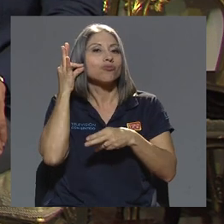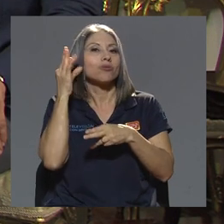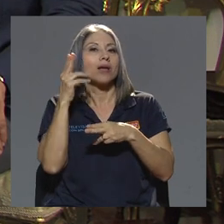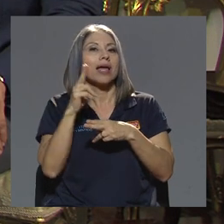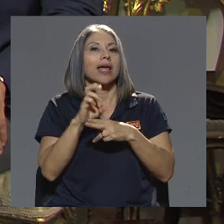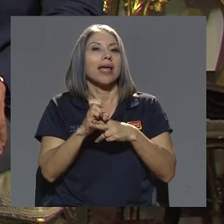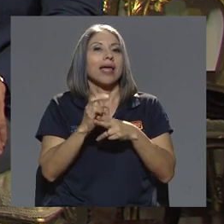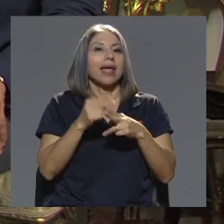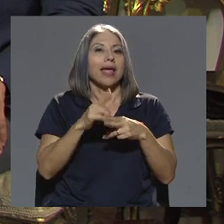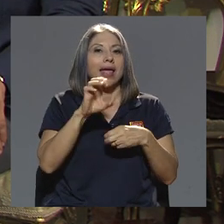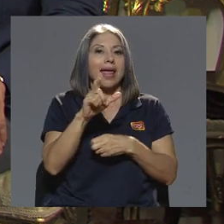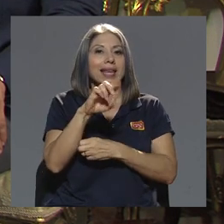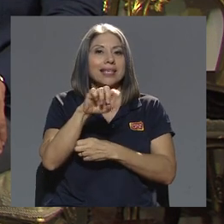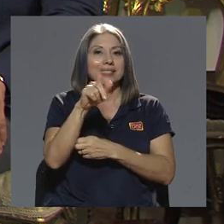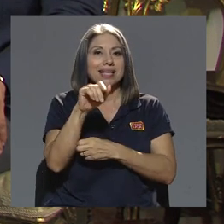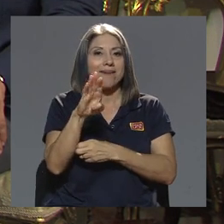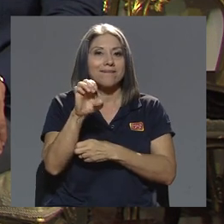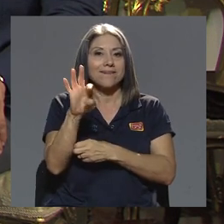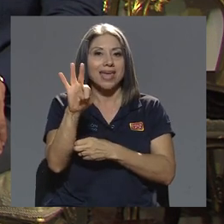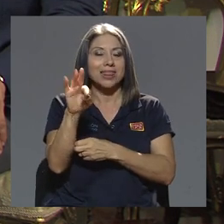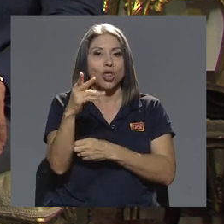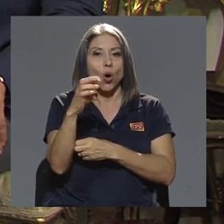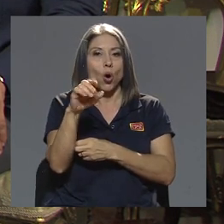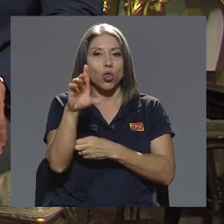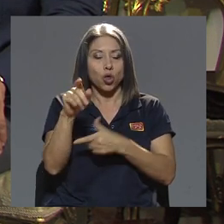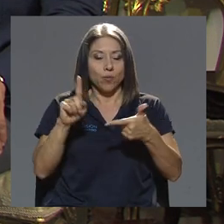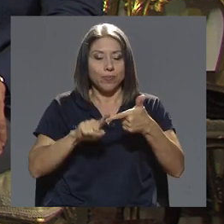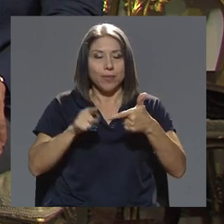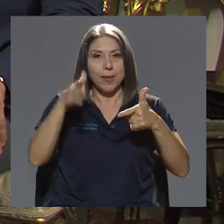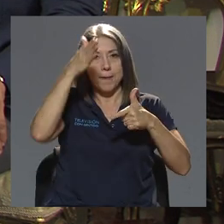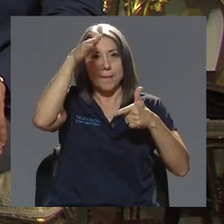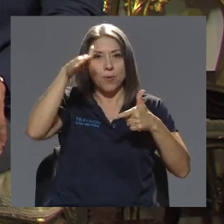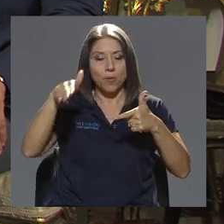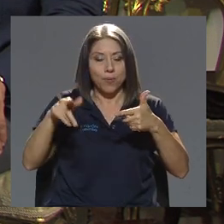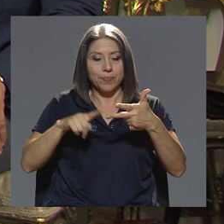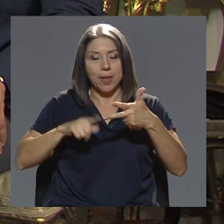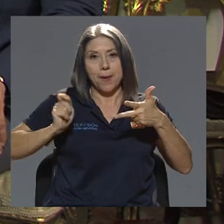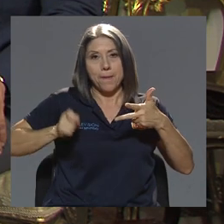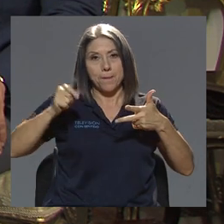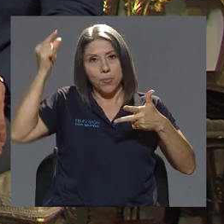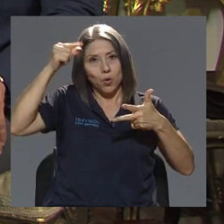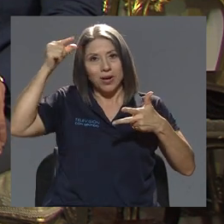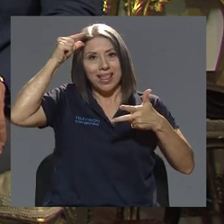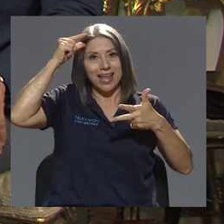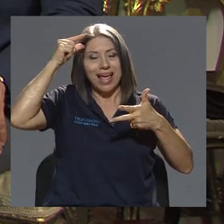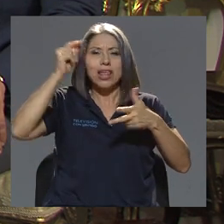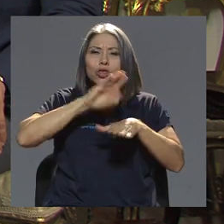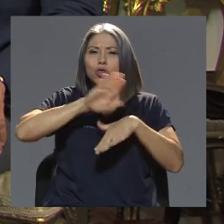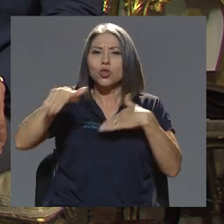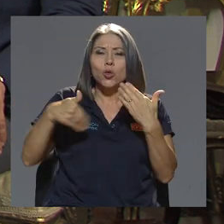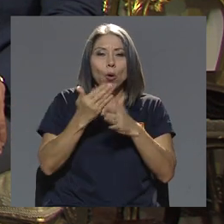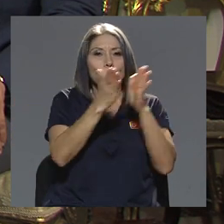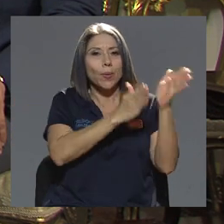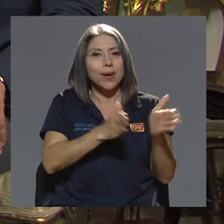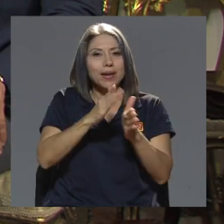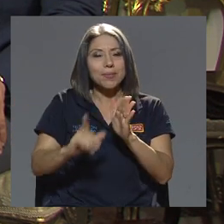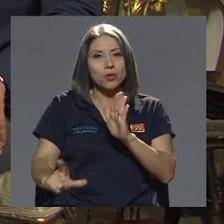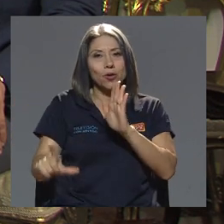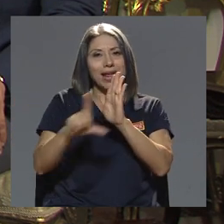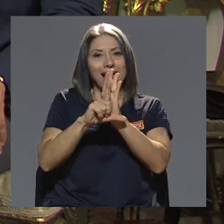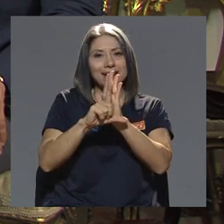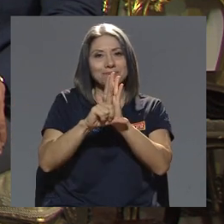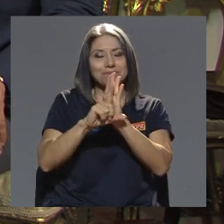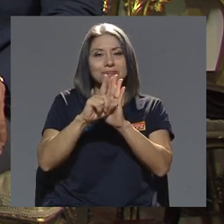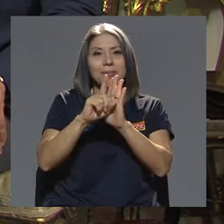con la Contraloría y la Procuraduría, hicieron todo el planeamiento legal para que se hicieran todas las cosas